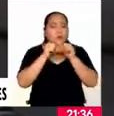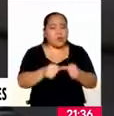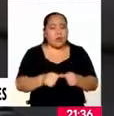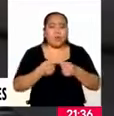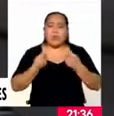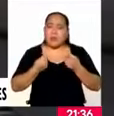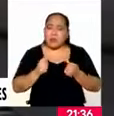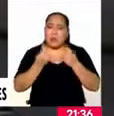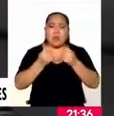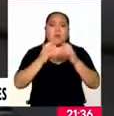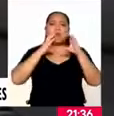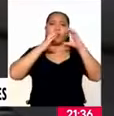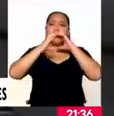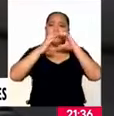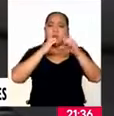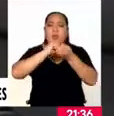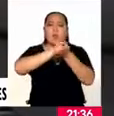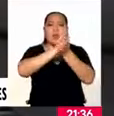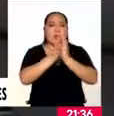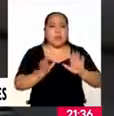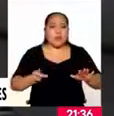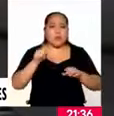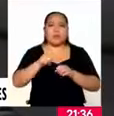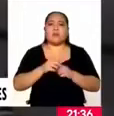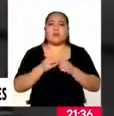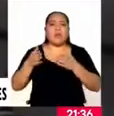en el que el diálogo y la paz son la vía para